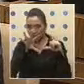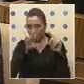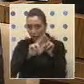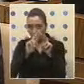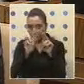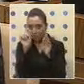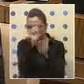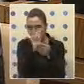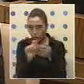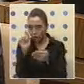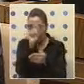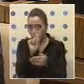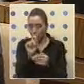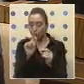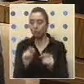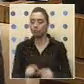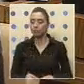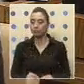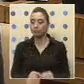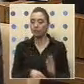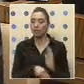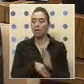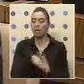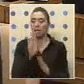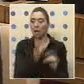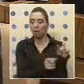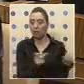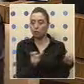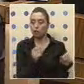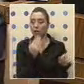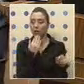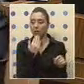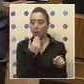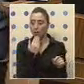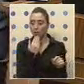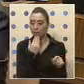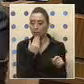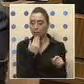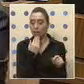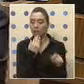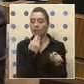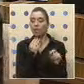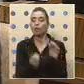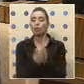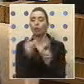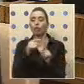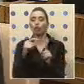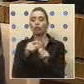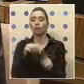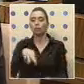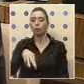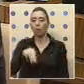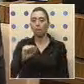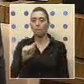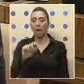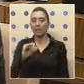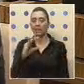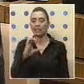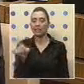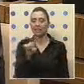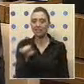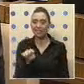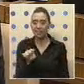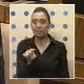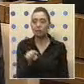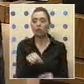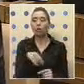retocaron. Y en la mayoría, por cierto, también aparecieron matices, ese es el nuevo concepto que se emplea ahora. Pero pudo